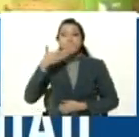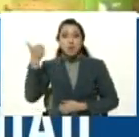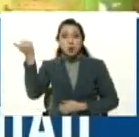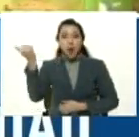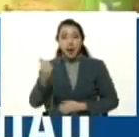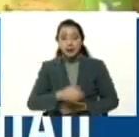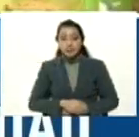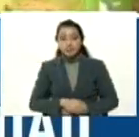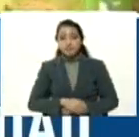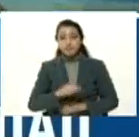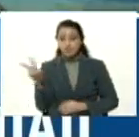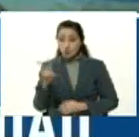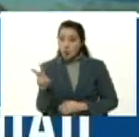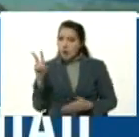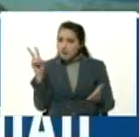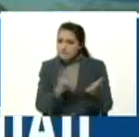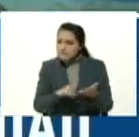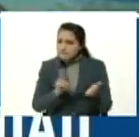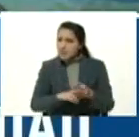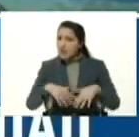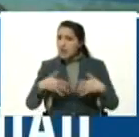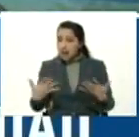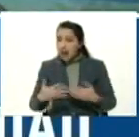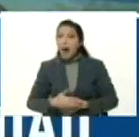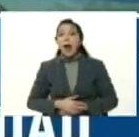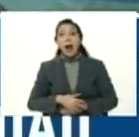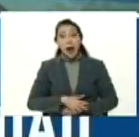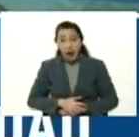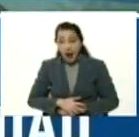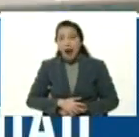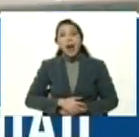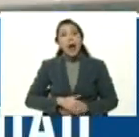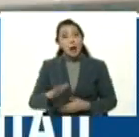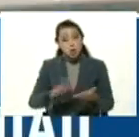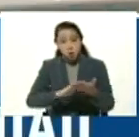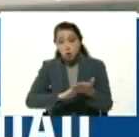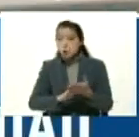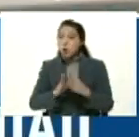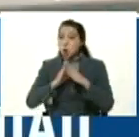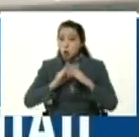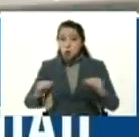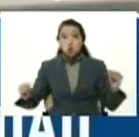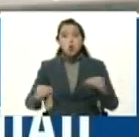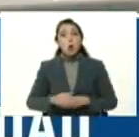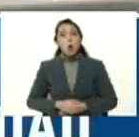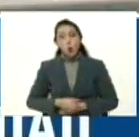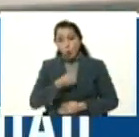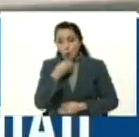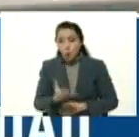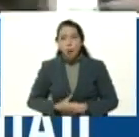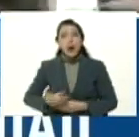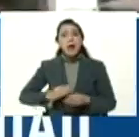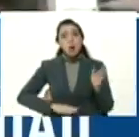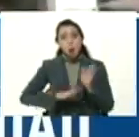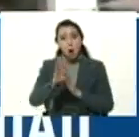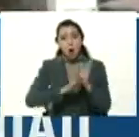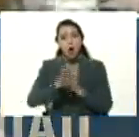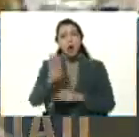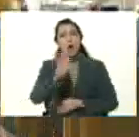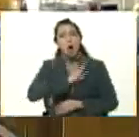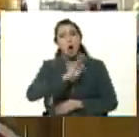La Venezuela de verdad tiene muchos asuntos pendientes para mejorar su calidad, su producción, su productividad,